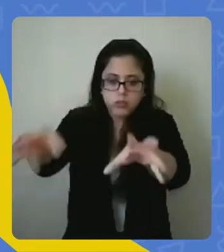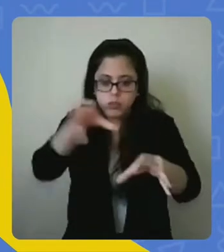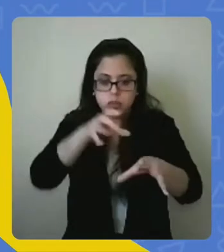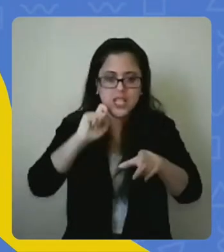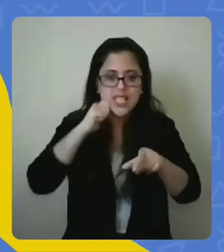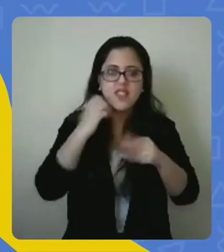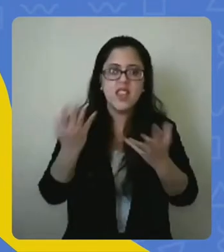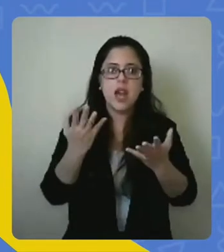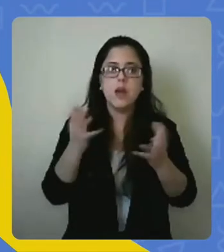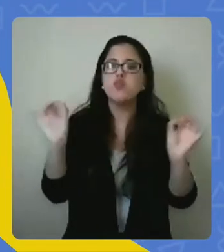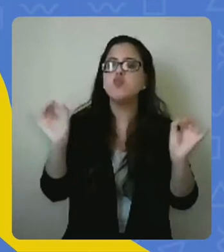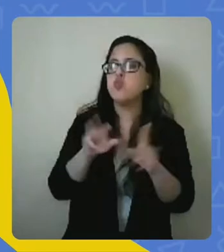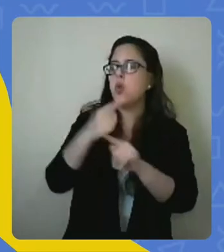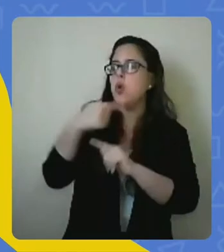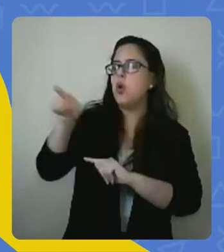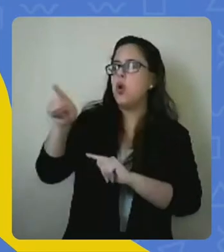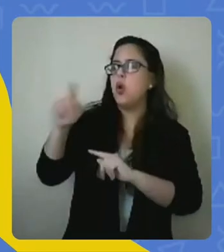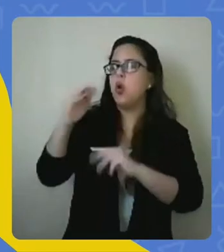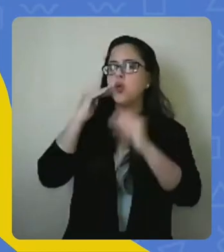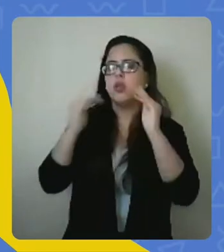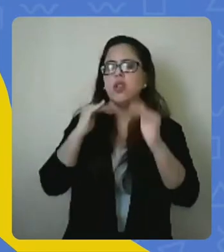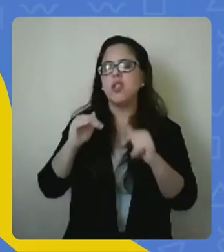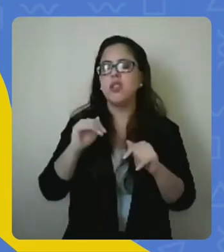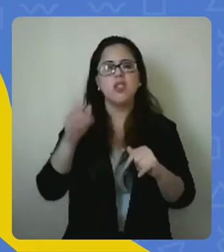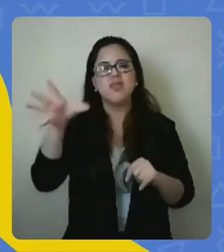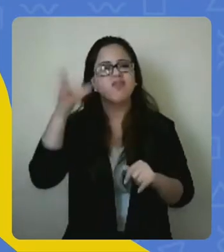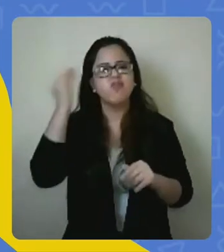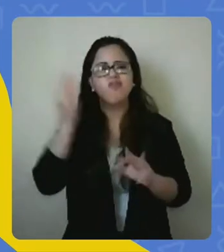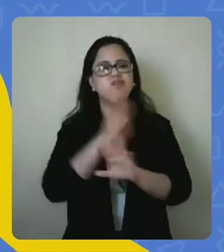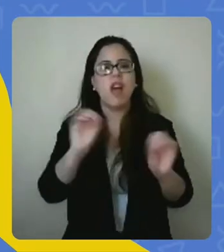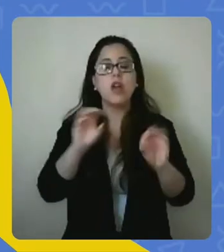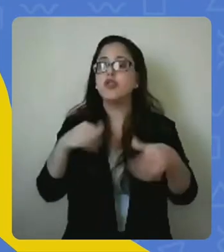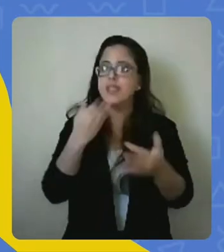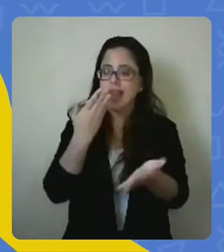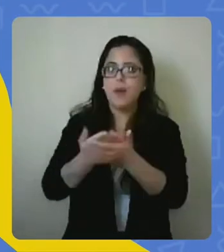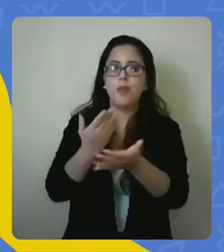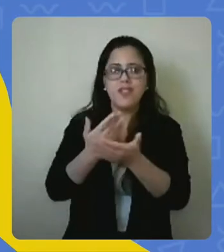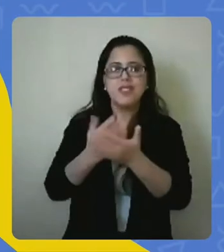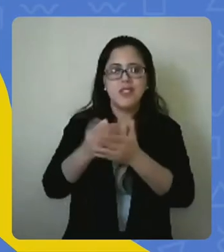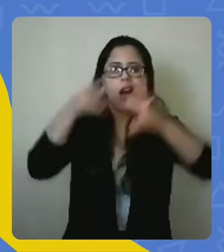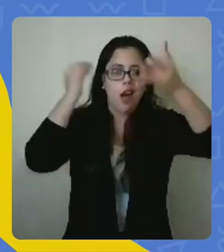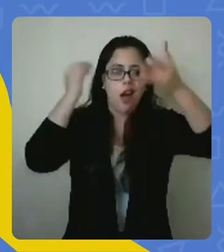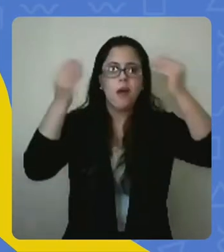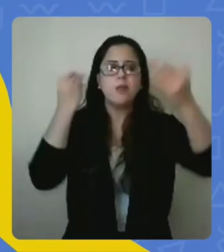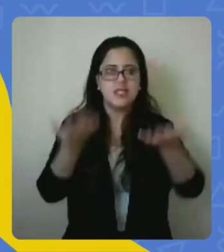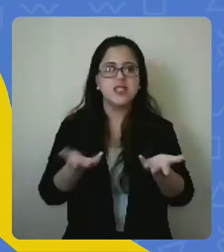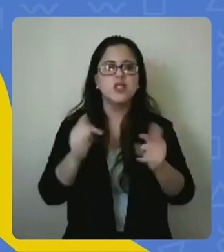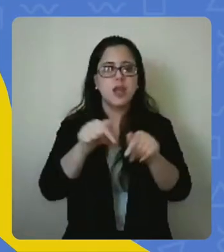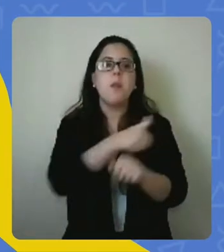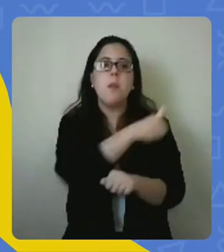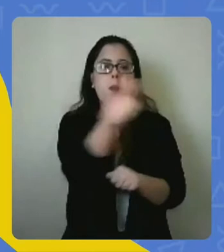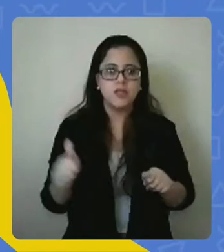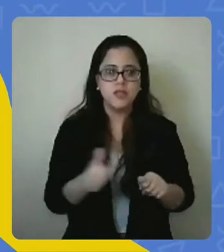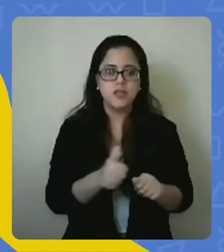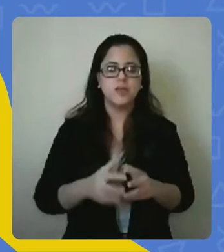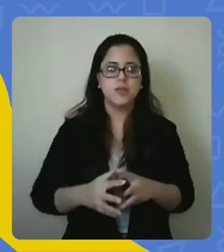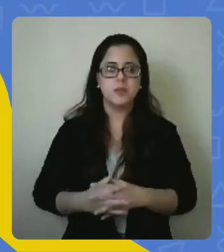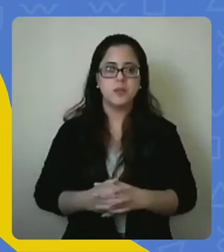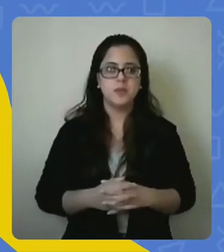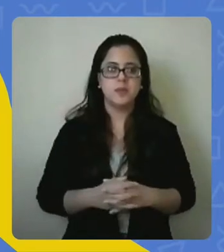los demás niños no van a aprender, y la idea es aprovechar el aprendizaje o el espacio de aprendizaje para todos. Vamos a